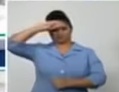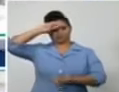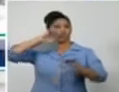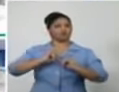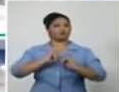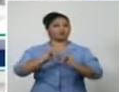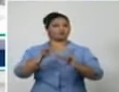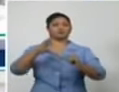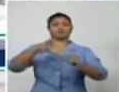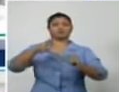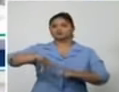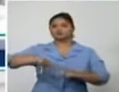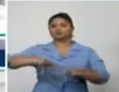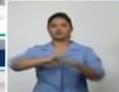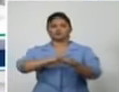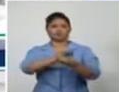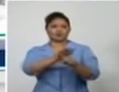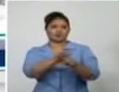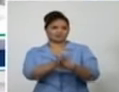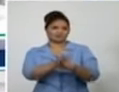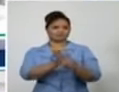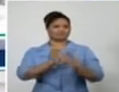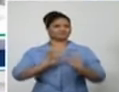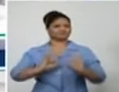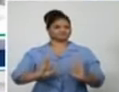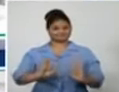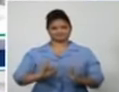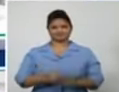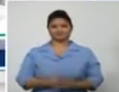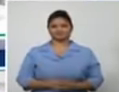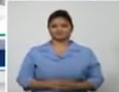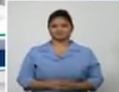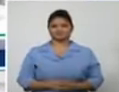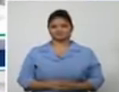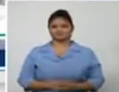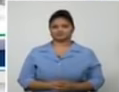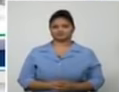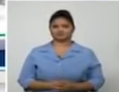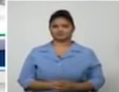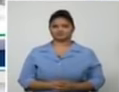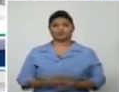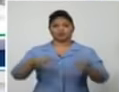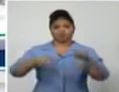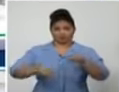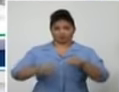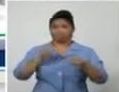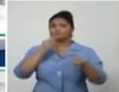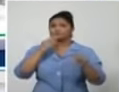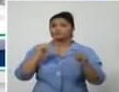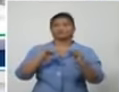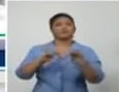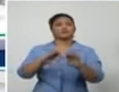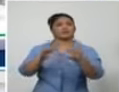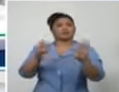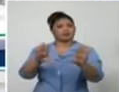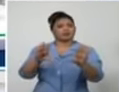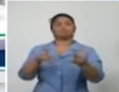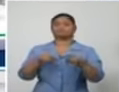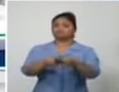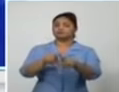la información sobre la COVID-19. Como es habitual, nos acompaña el doctor Francisco Durán García, director nacional